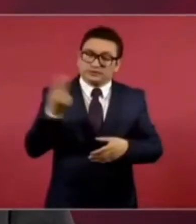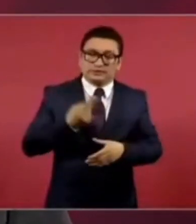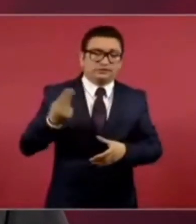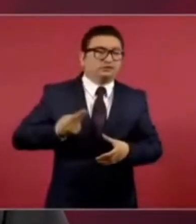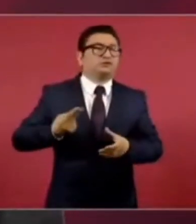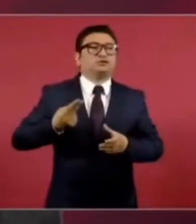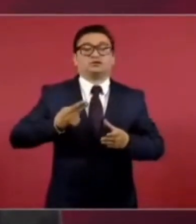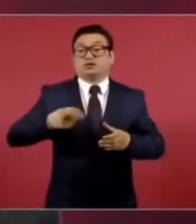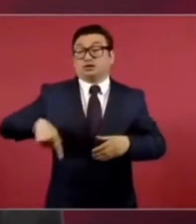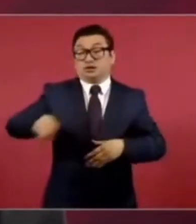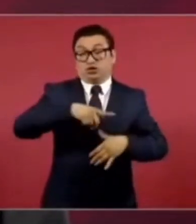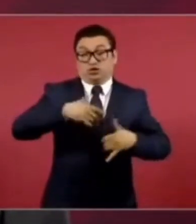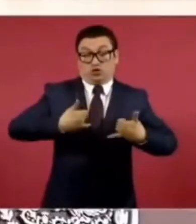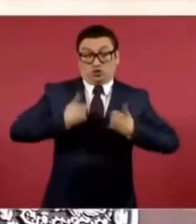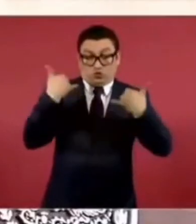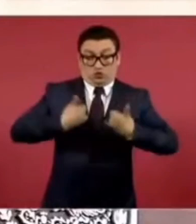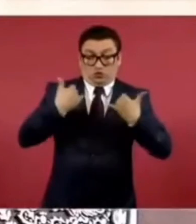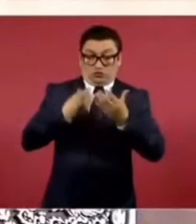a los jóvenes